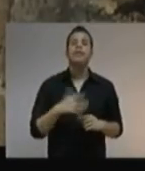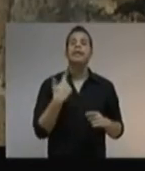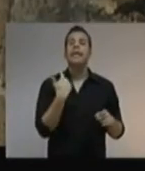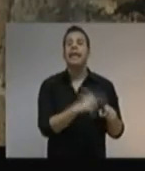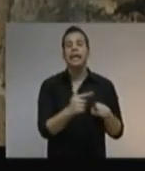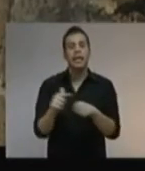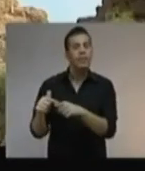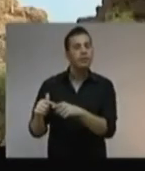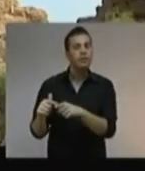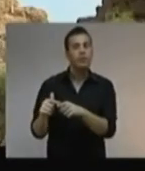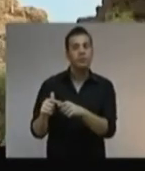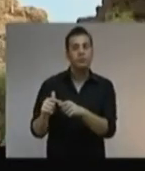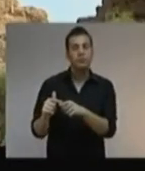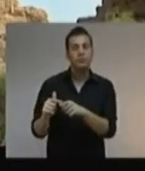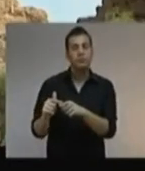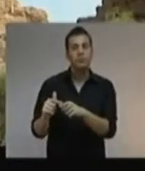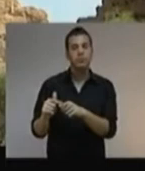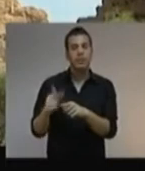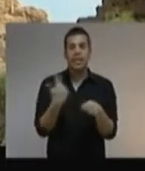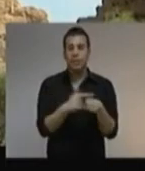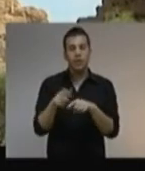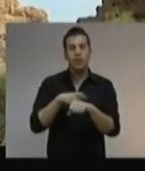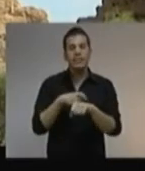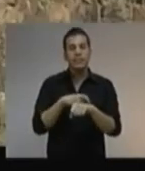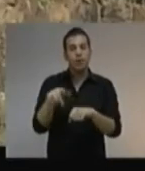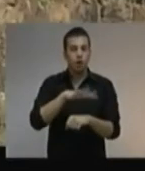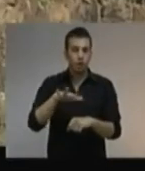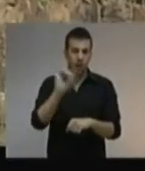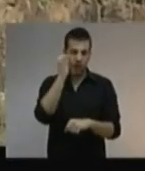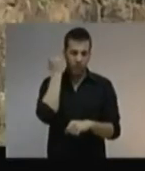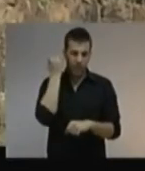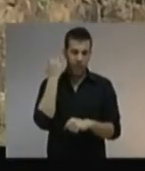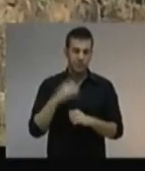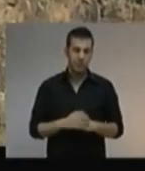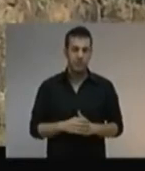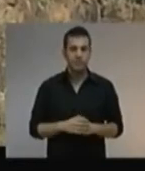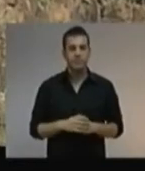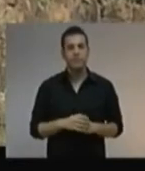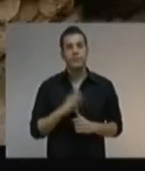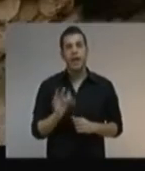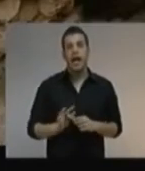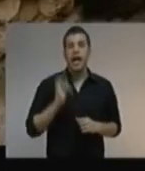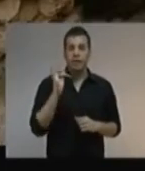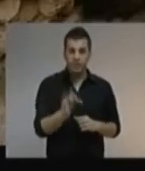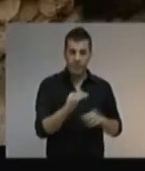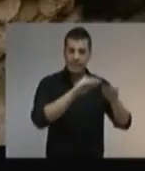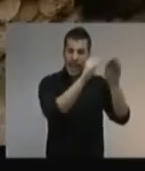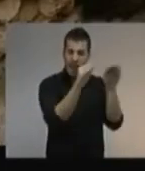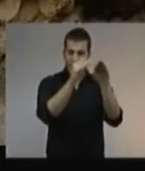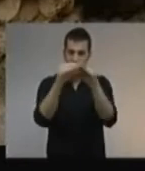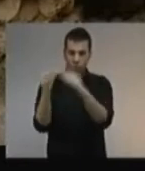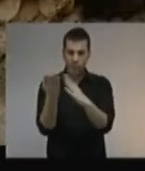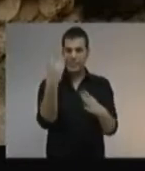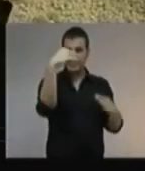elementos que definían los territorios poblacionales de los aborígenes. Además de estos habitáculos, dentro de